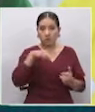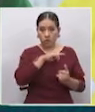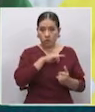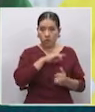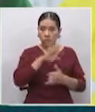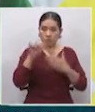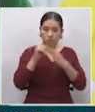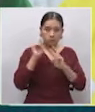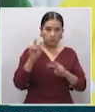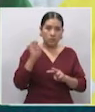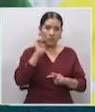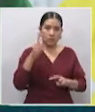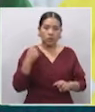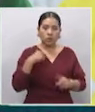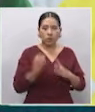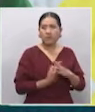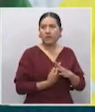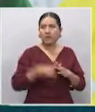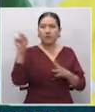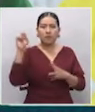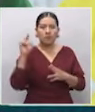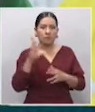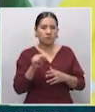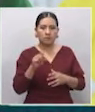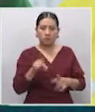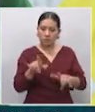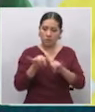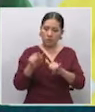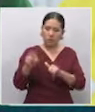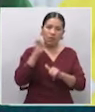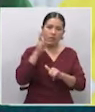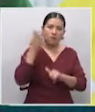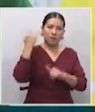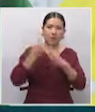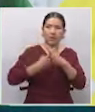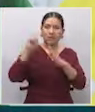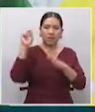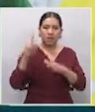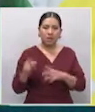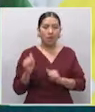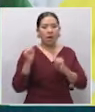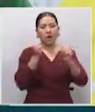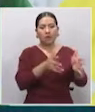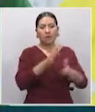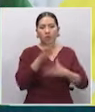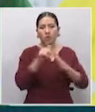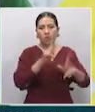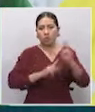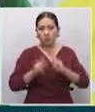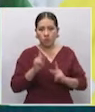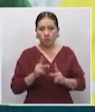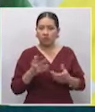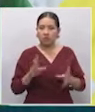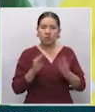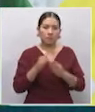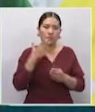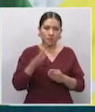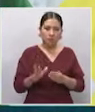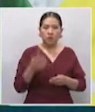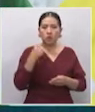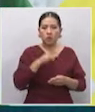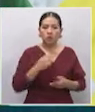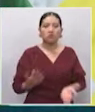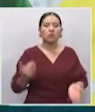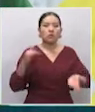no nos vamos a escapar como se hizo en la gestión 2019, abandonando a todo un pueblo, porque cuando se abandona un pueblo, de